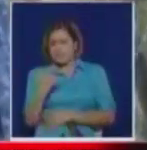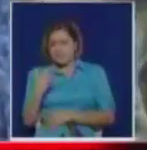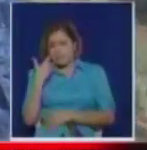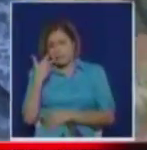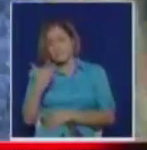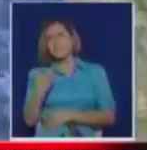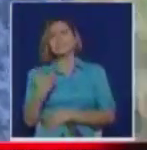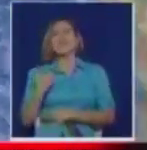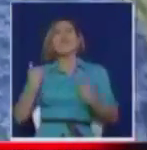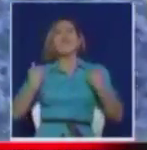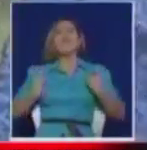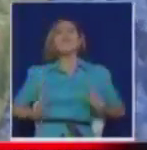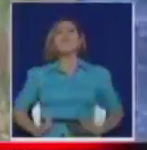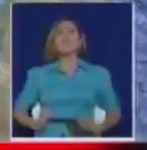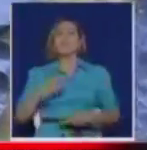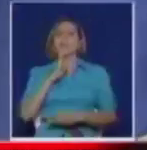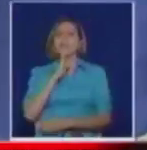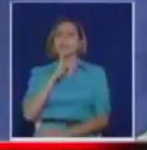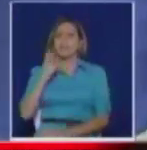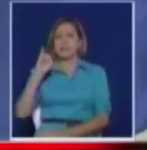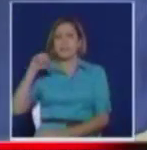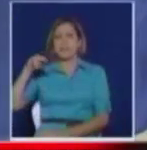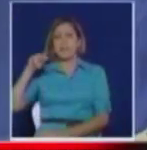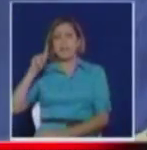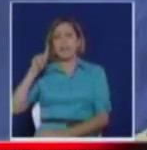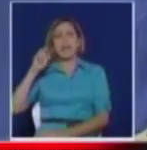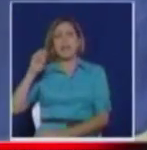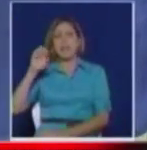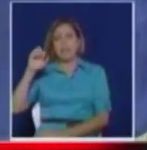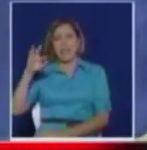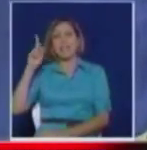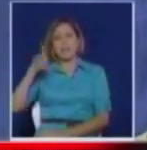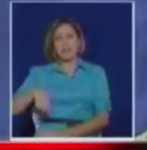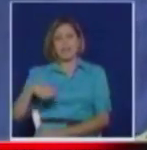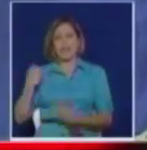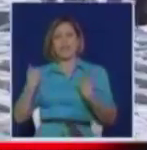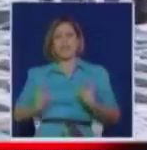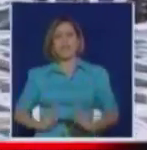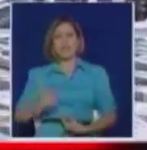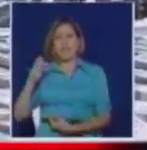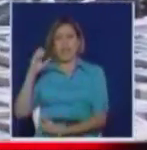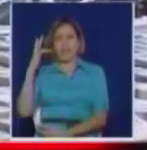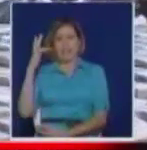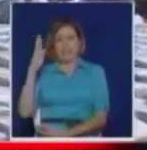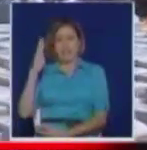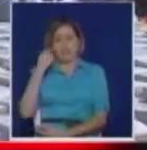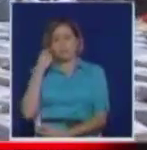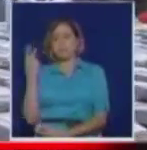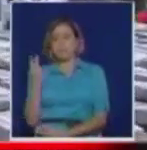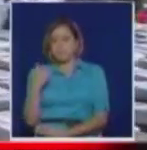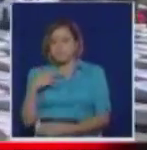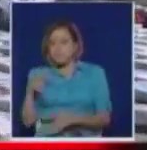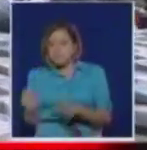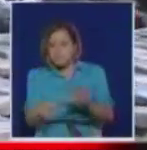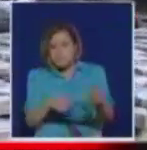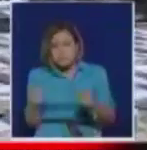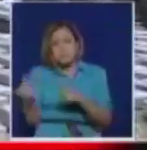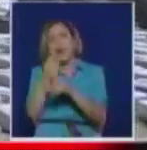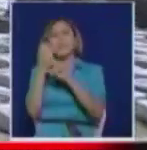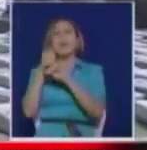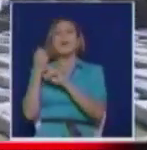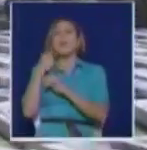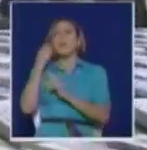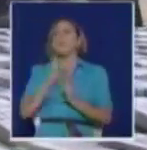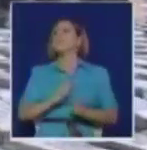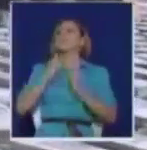hallazgo de uniformes del INPEC y de una reconocida empresa de telecomunicaciones. El material y los capturados fueron dejados a disposición de las autoridades